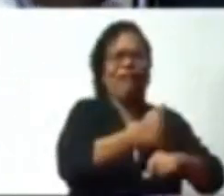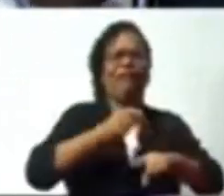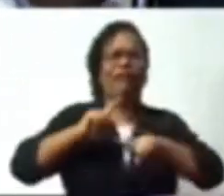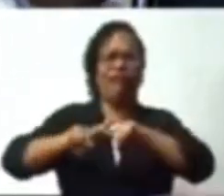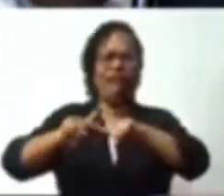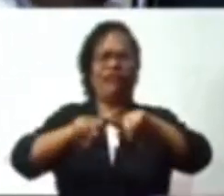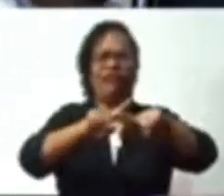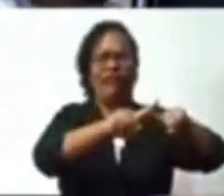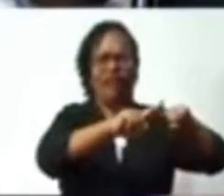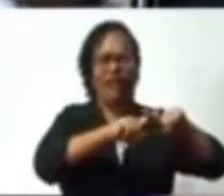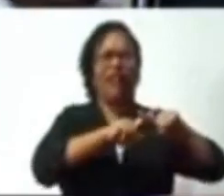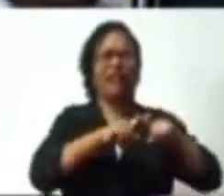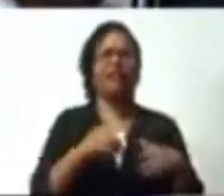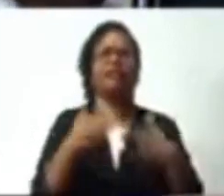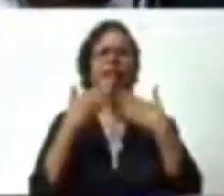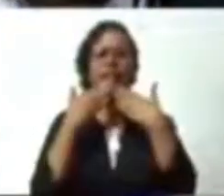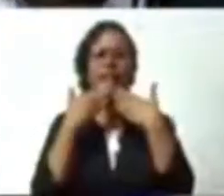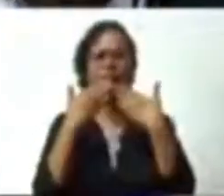tendrá su